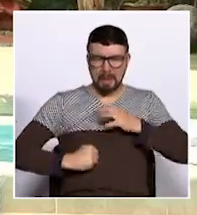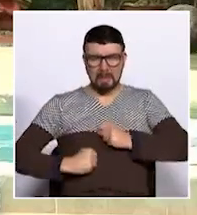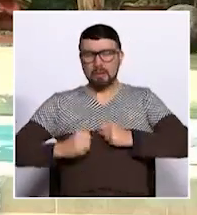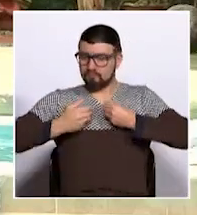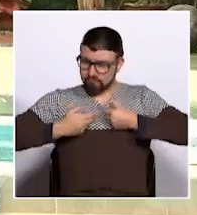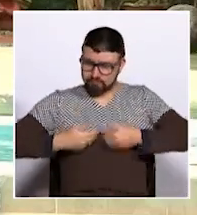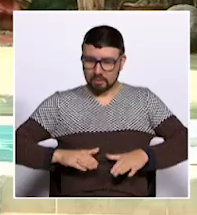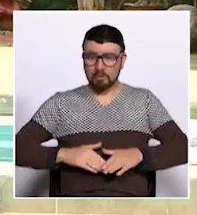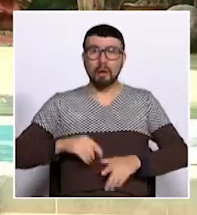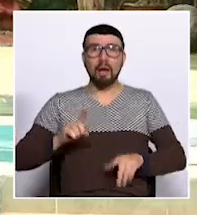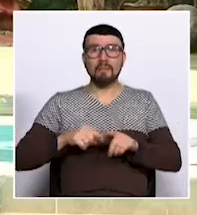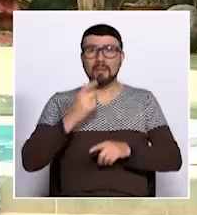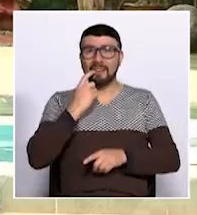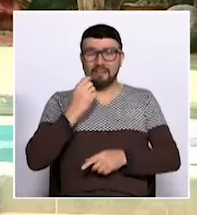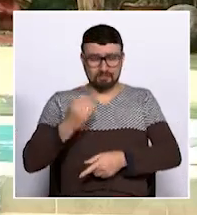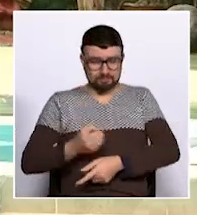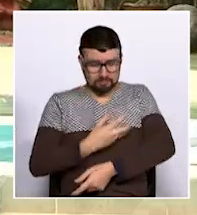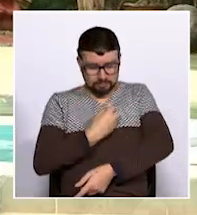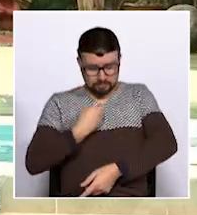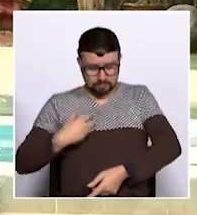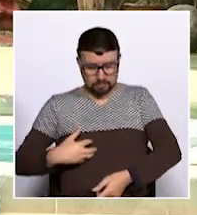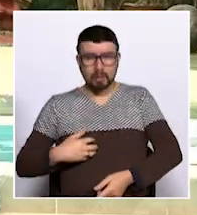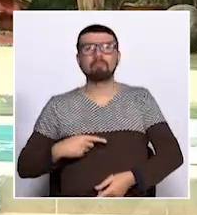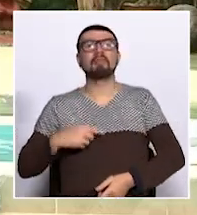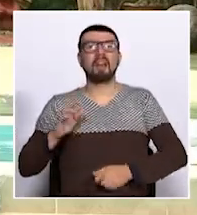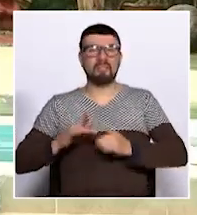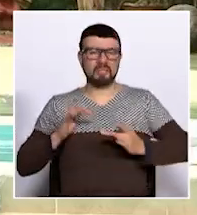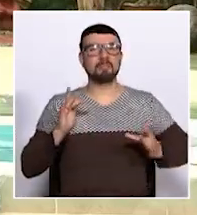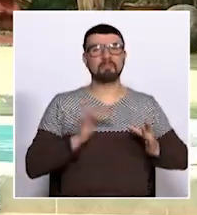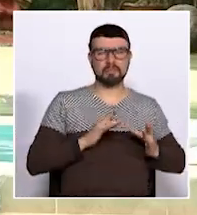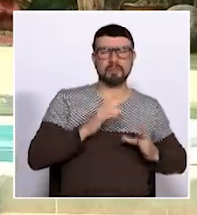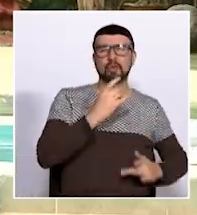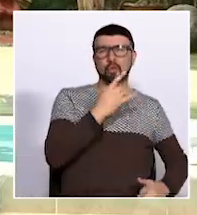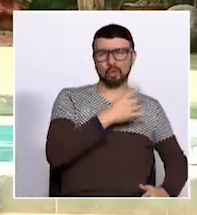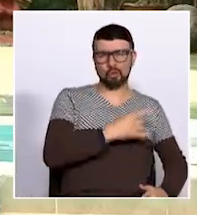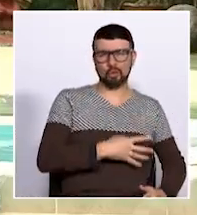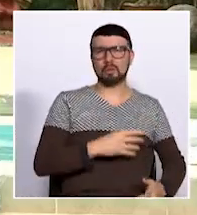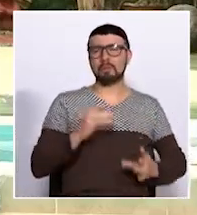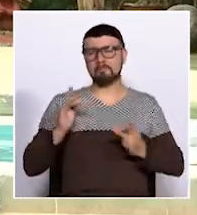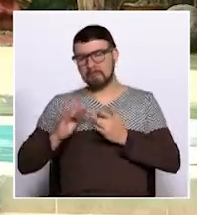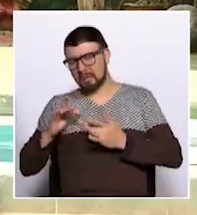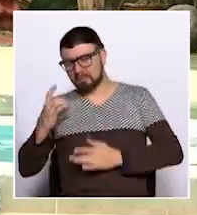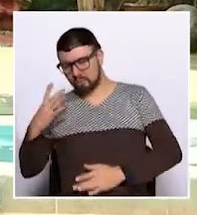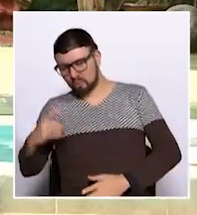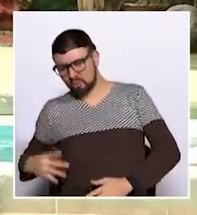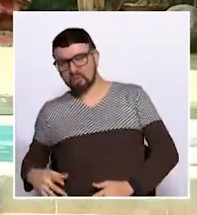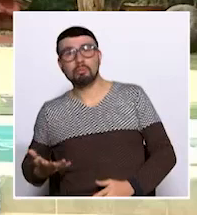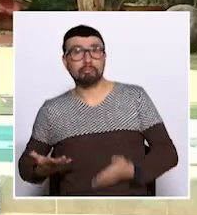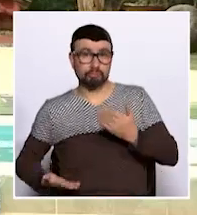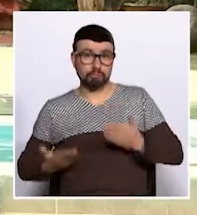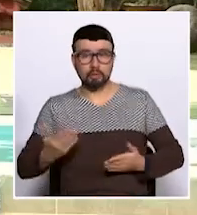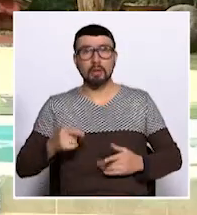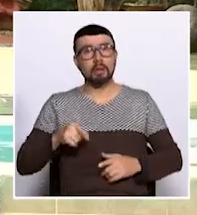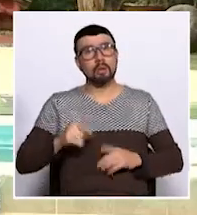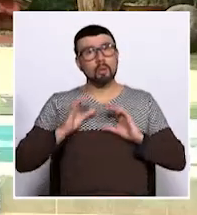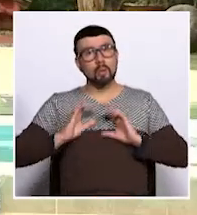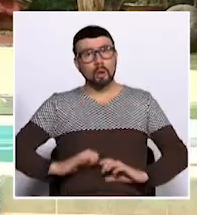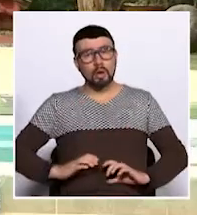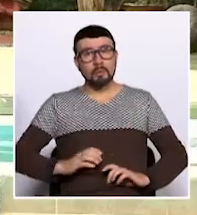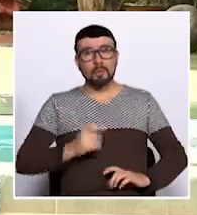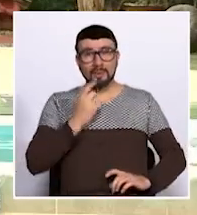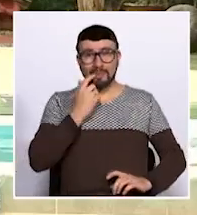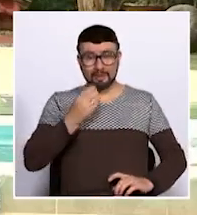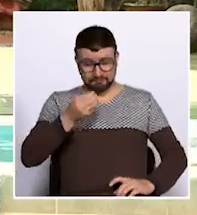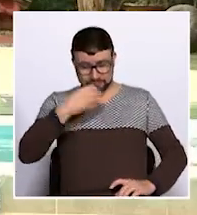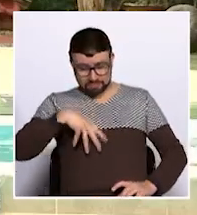estos metales pesados van relacionados con el dolor, porque esta situación, digamos que estas sustancias que están en el cuerpo, que no